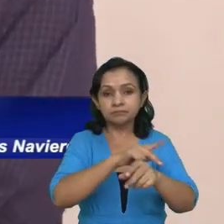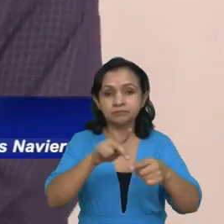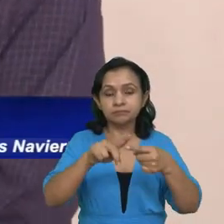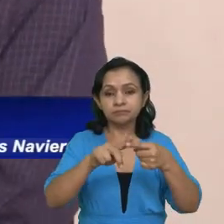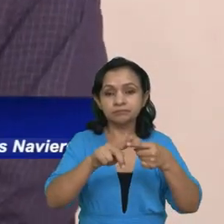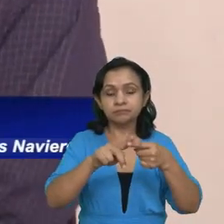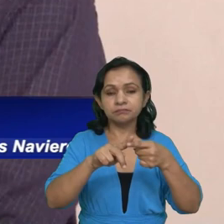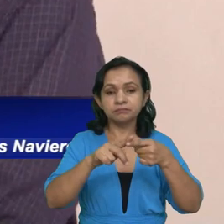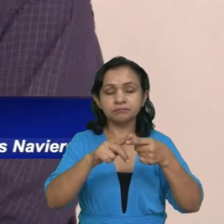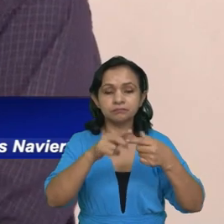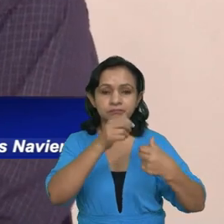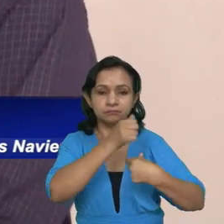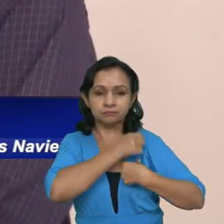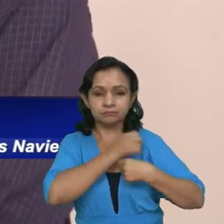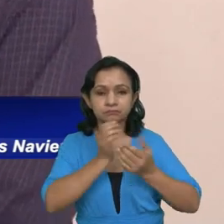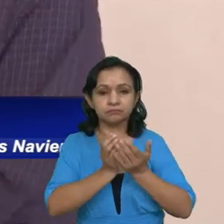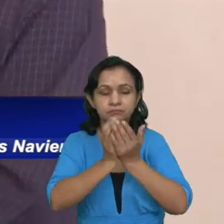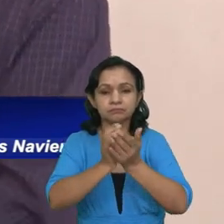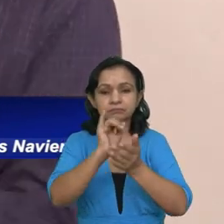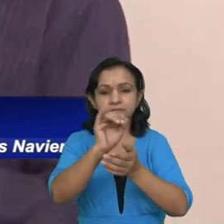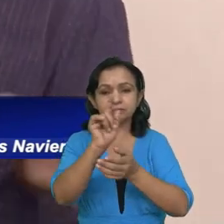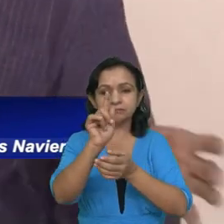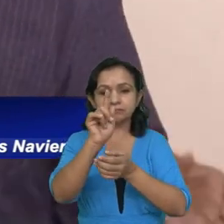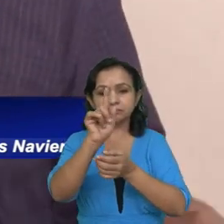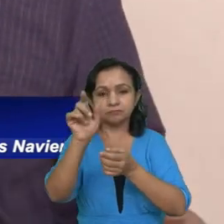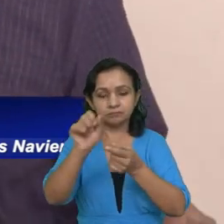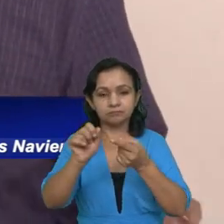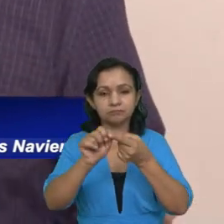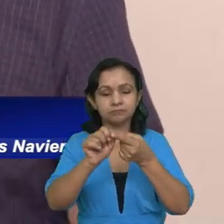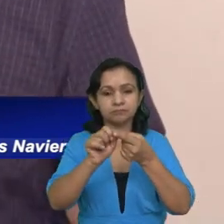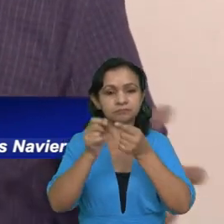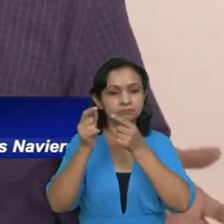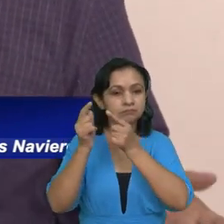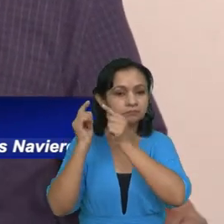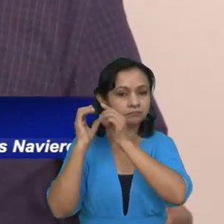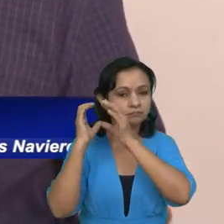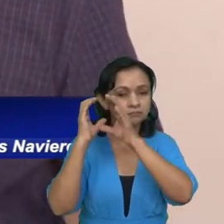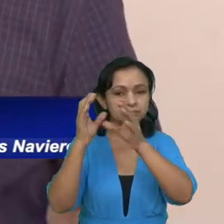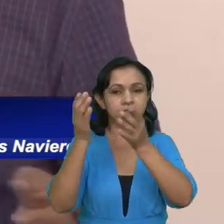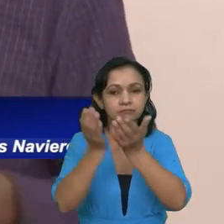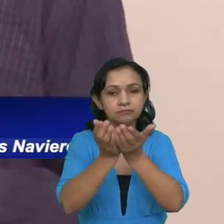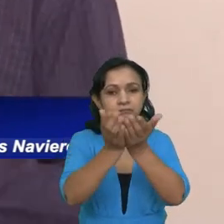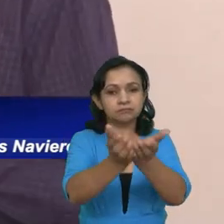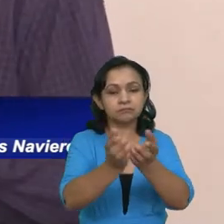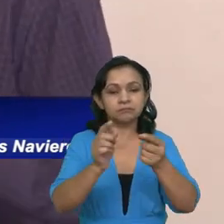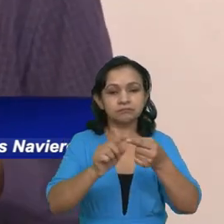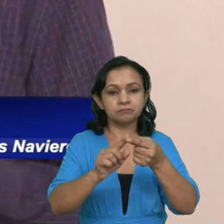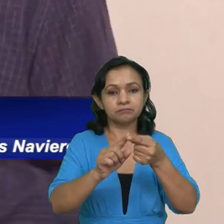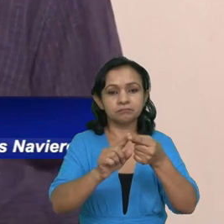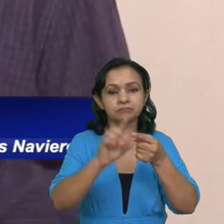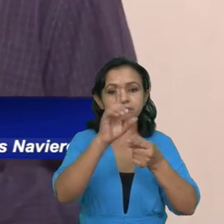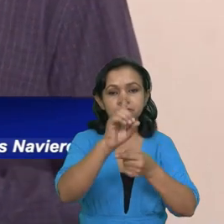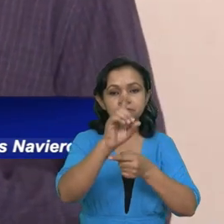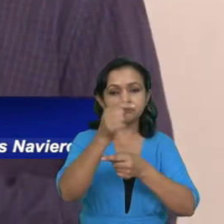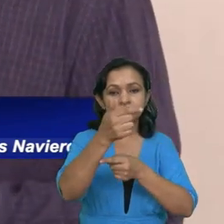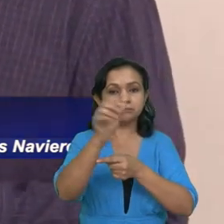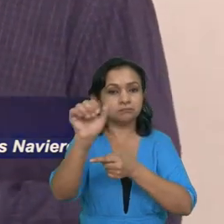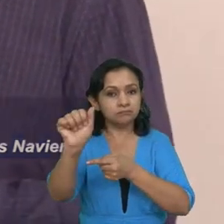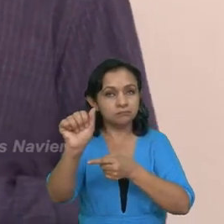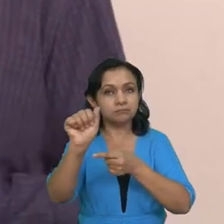fuerza naval el ipsa la dirección general de transporte acuático la dirección general de aduana